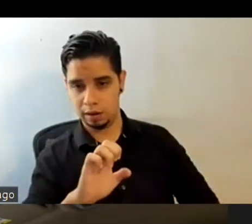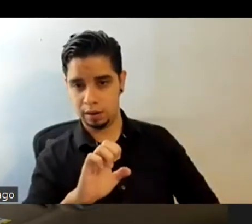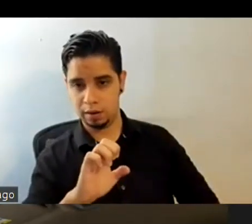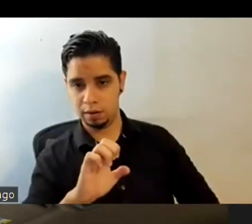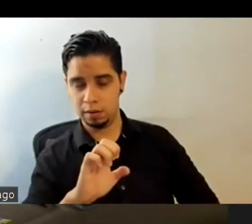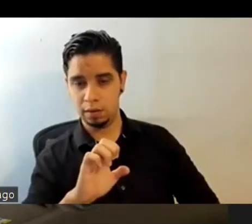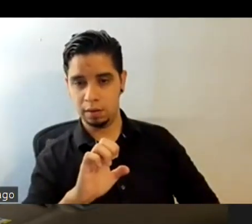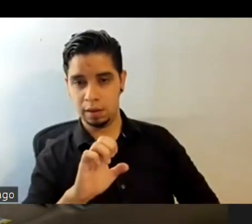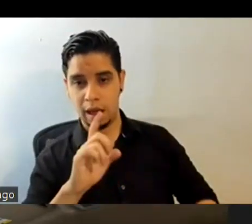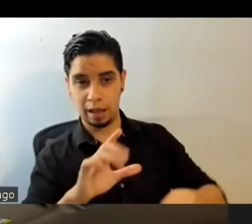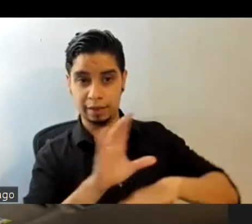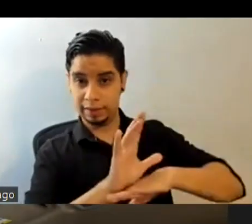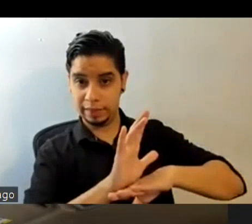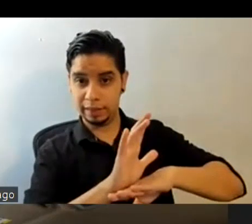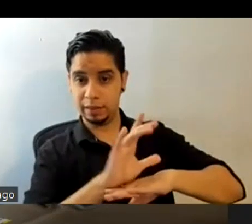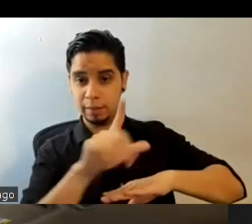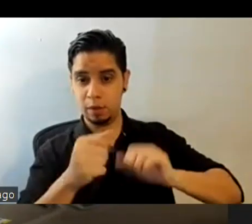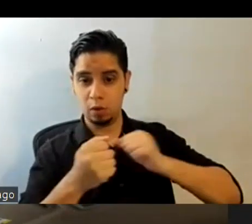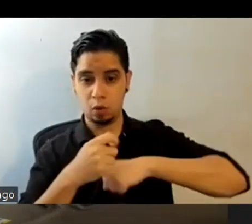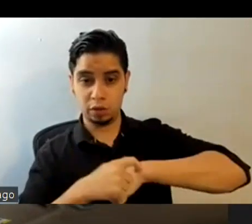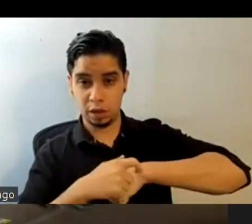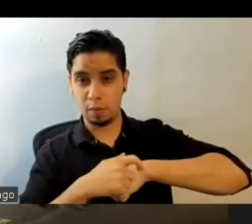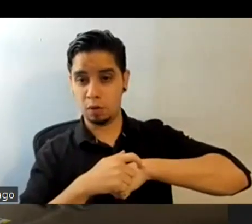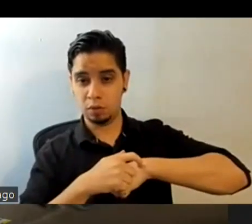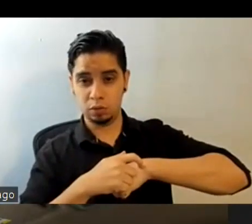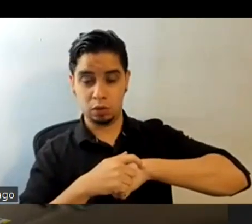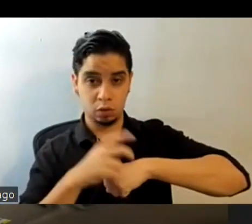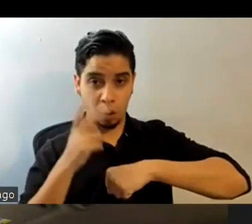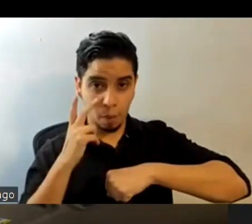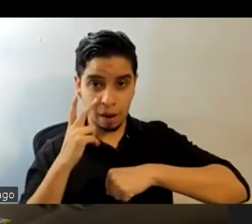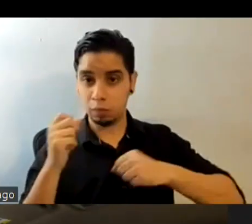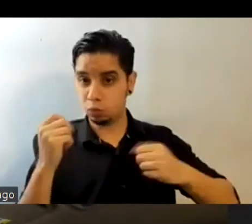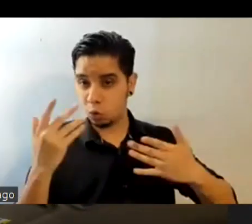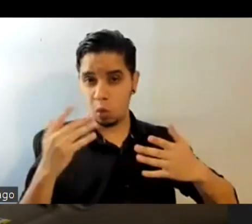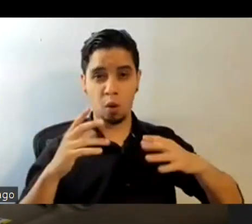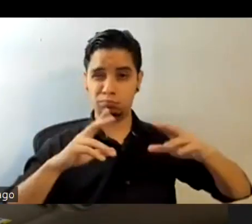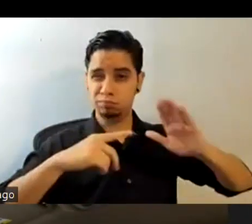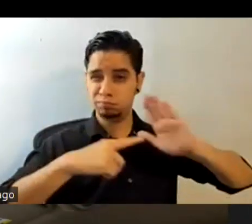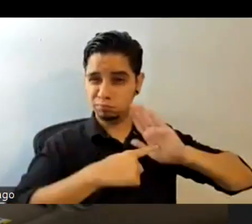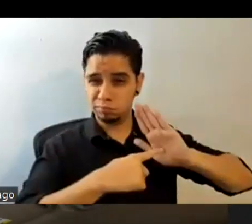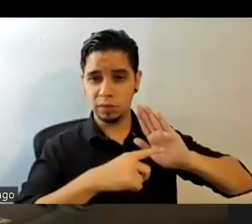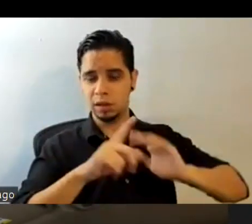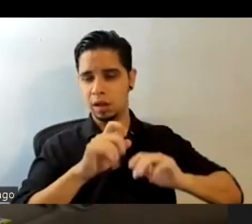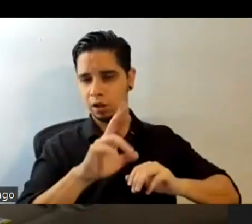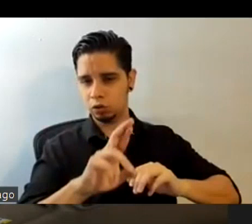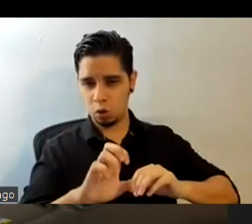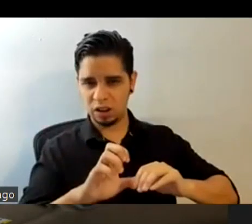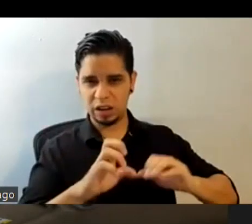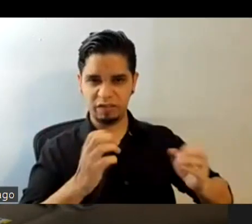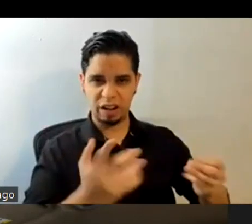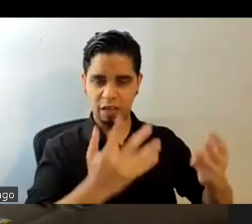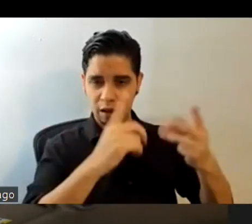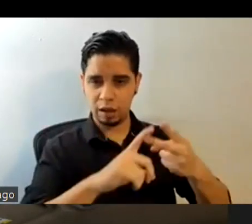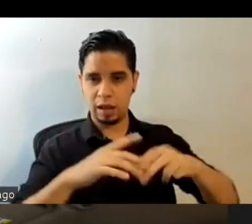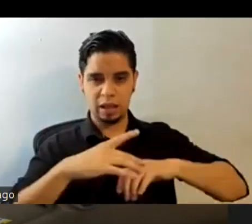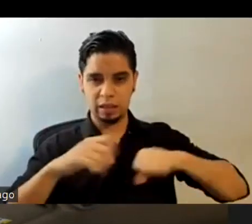cine. Wow. Más adelante, yo veía todos estos títulos que salían de La Torre Infernal, Terremoto. Ay,